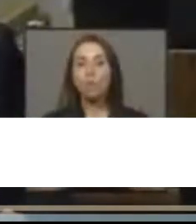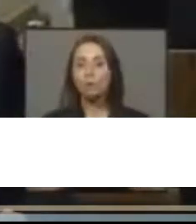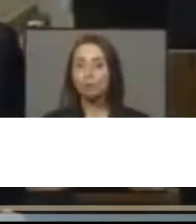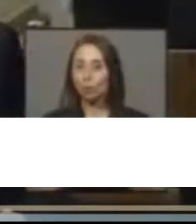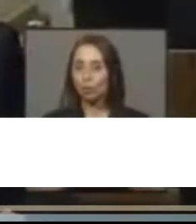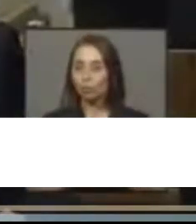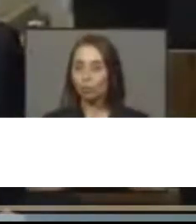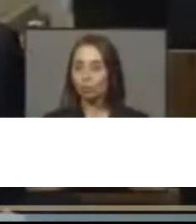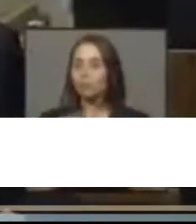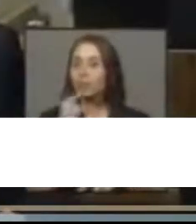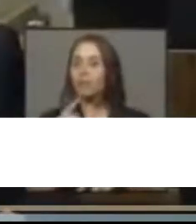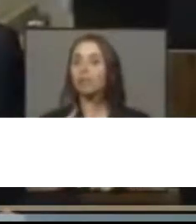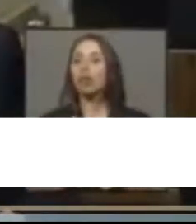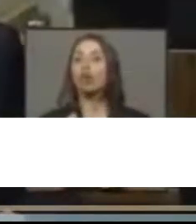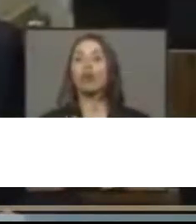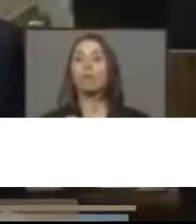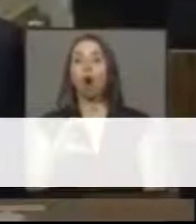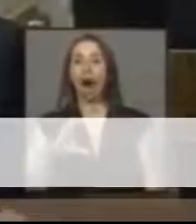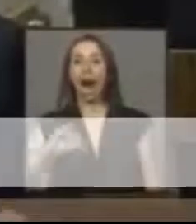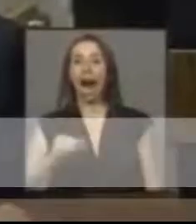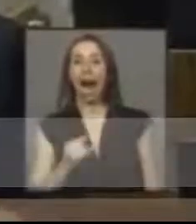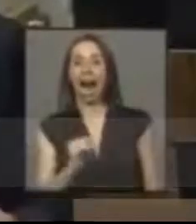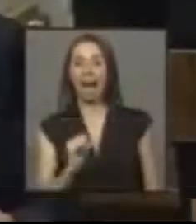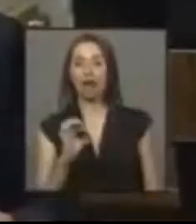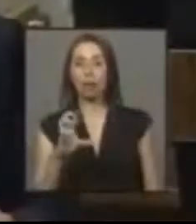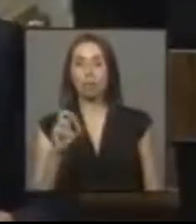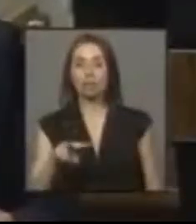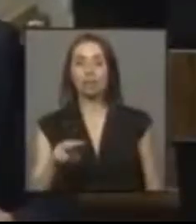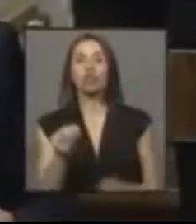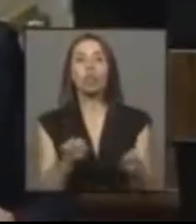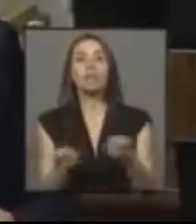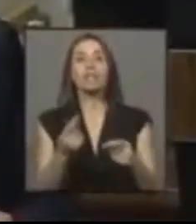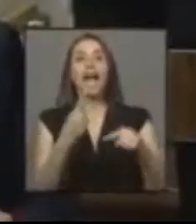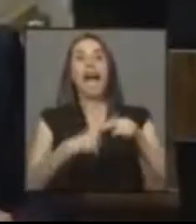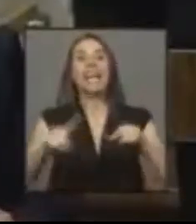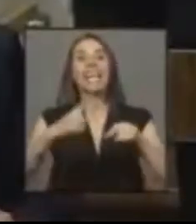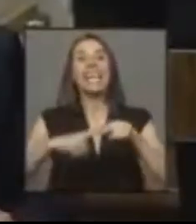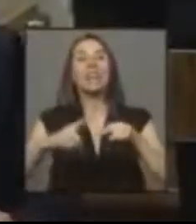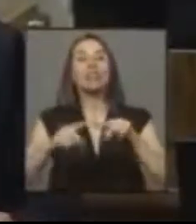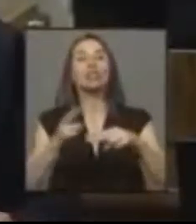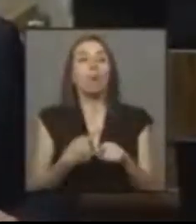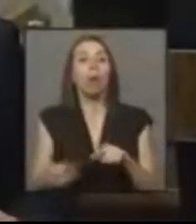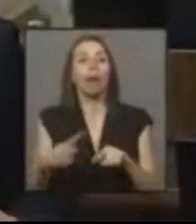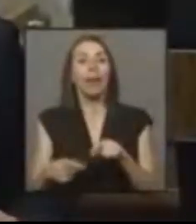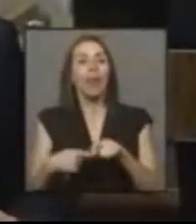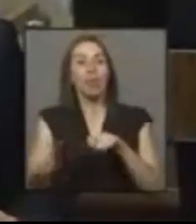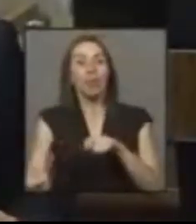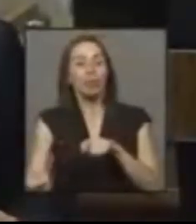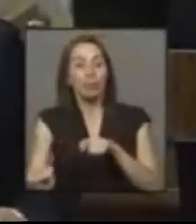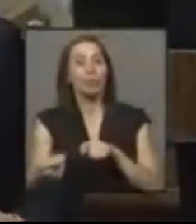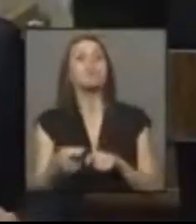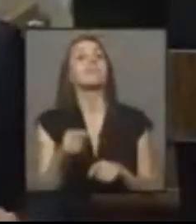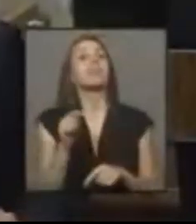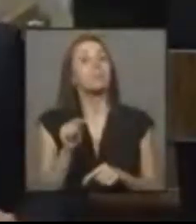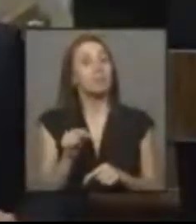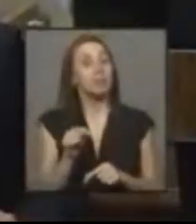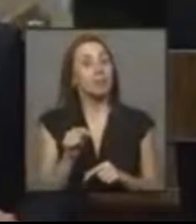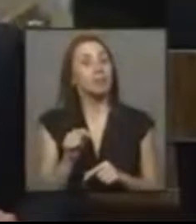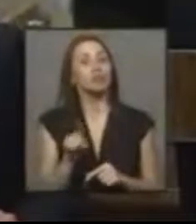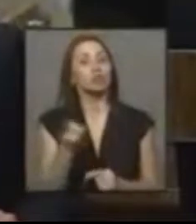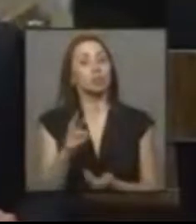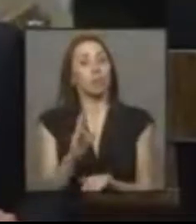se ha señalado, respecto del manejo de las cajas de compensación con los créditos sociales que se otorgan a los adultos mayores. Creo que en este contexto